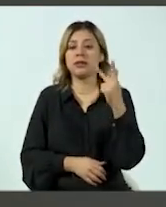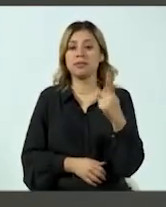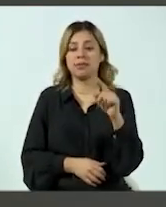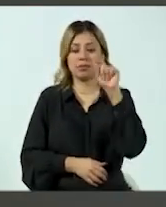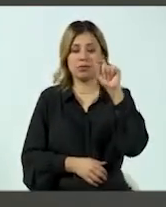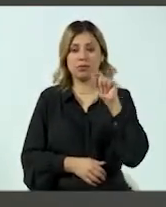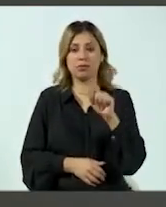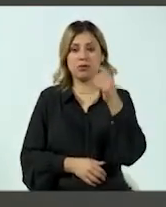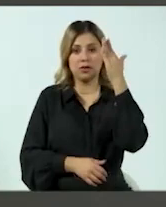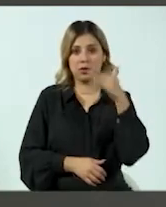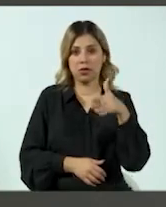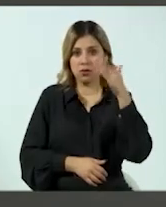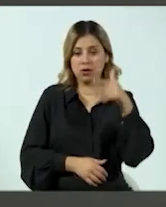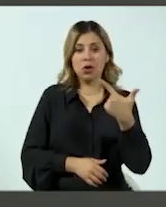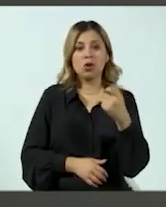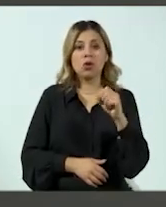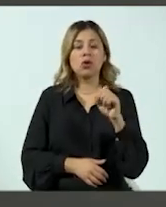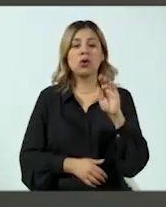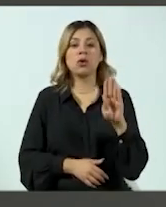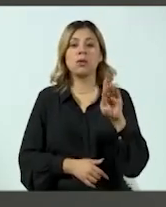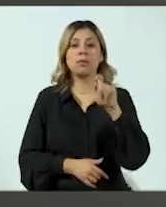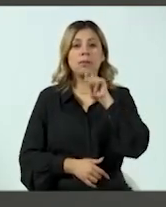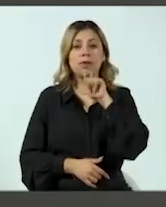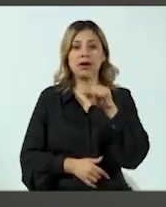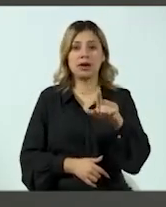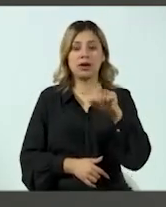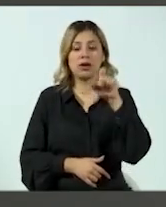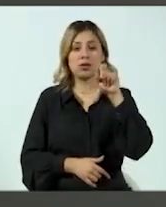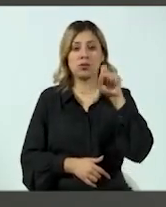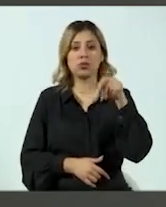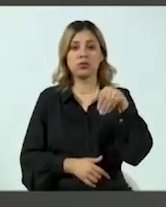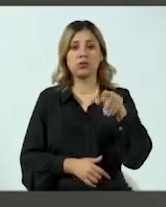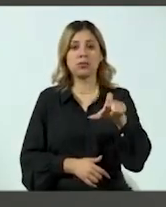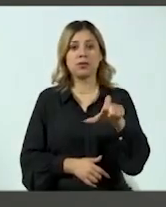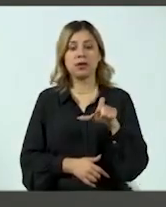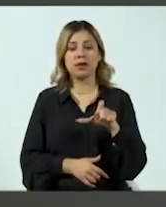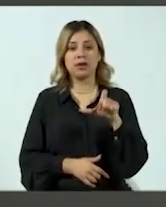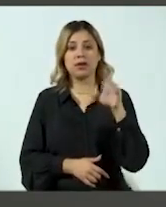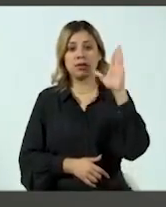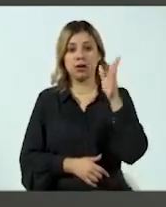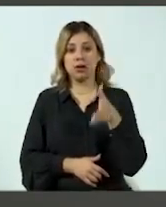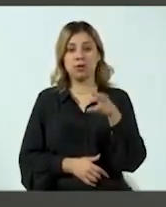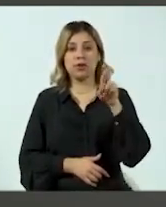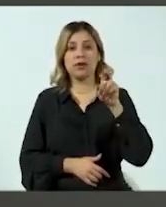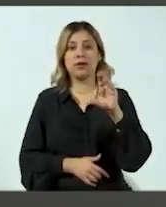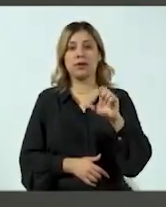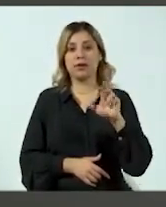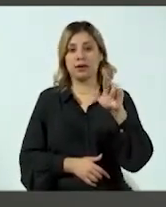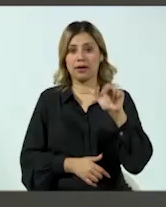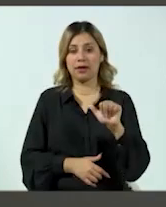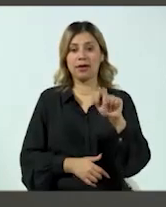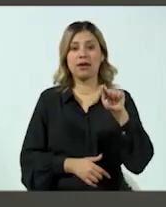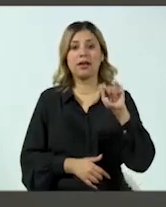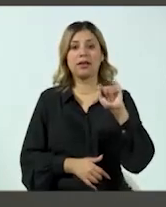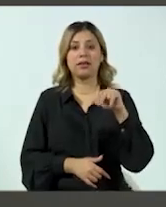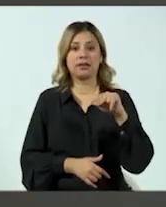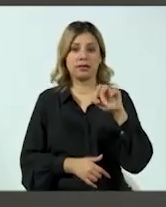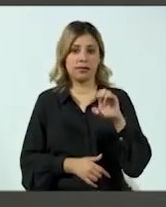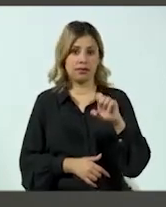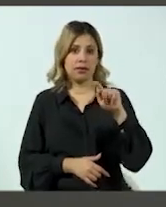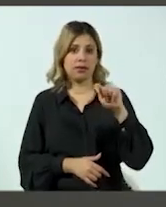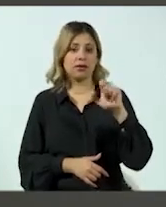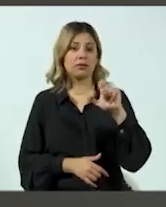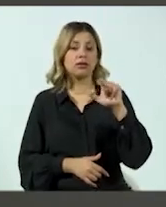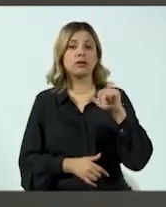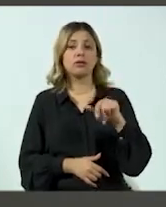diagonal diagonal goal.mx dional recrea tiene talento 2024 ahí está la convocatoria la